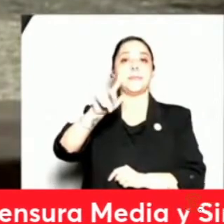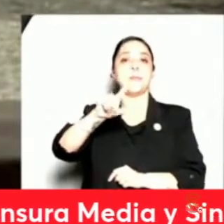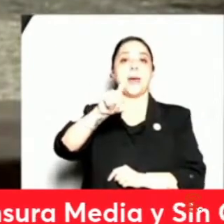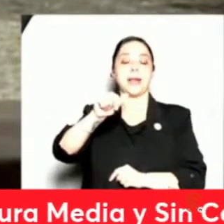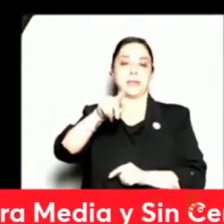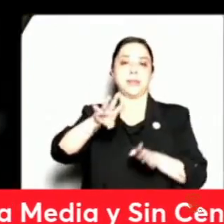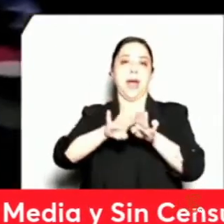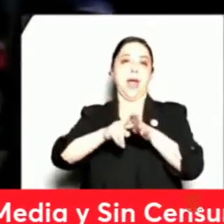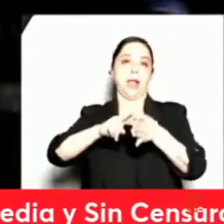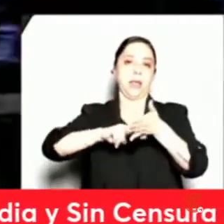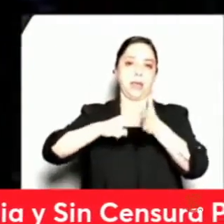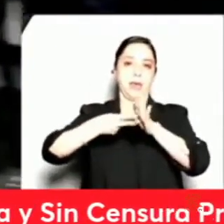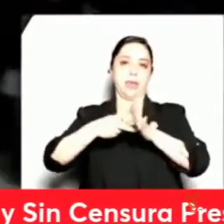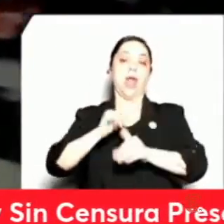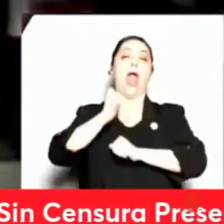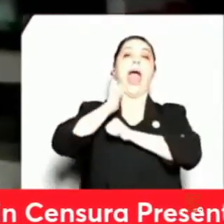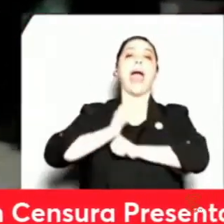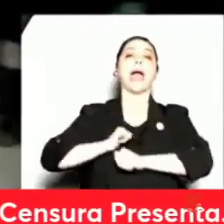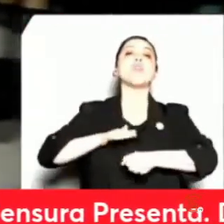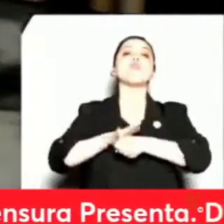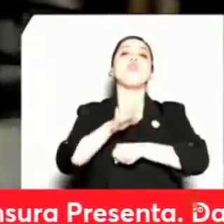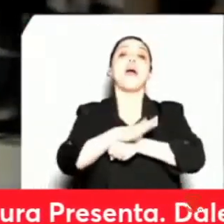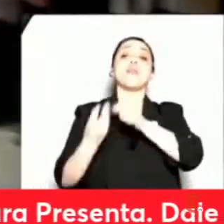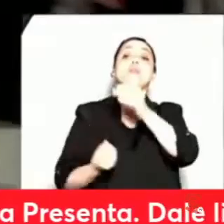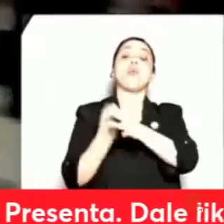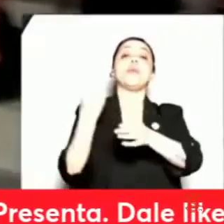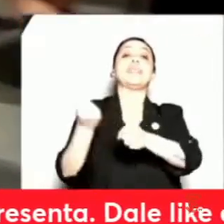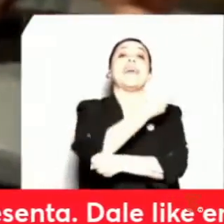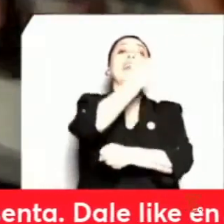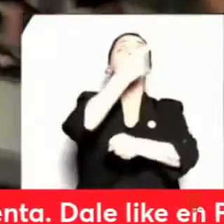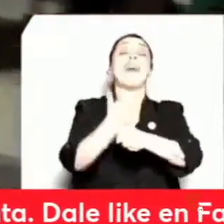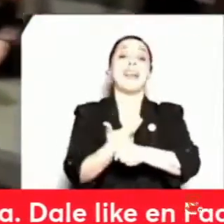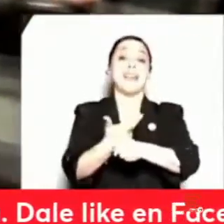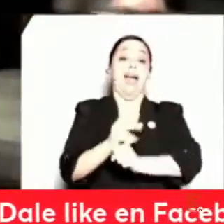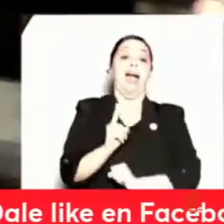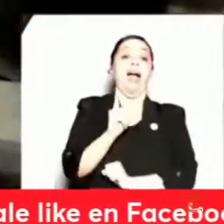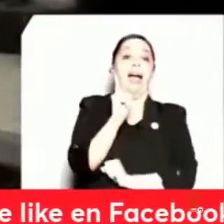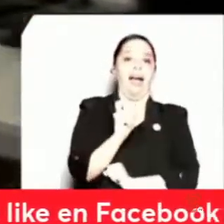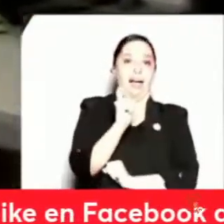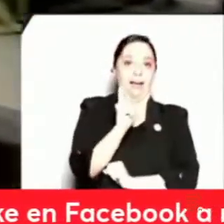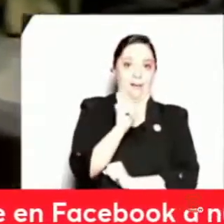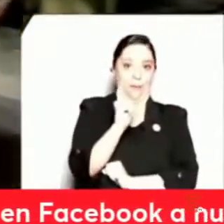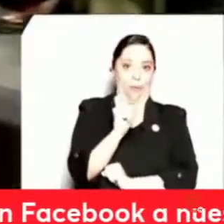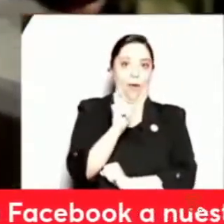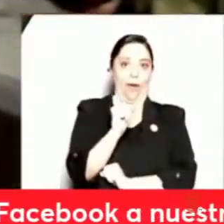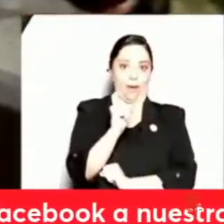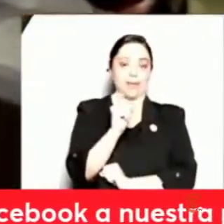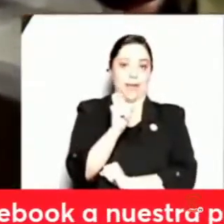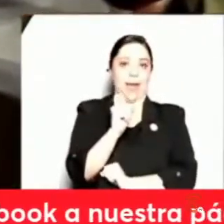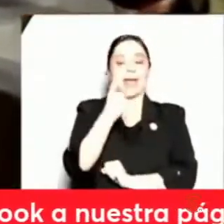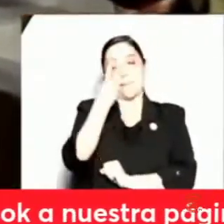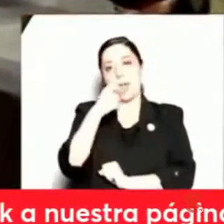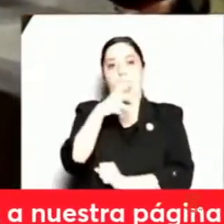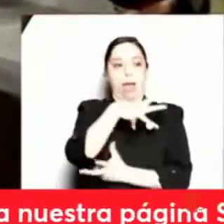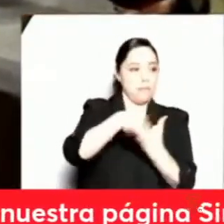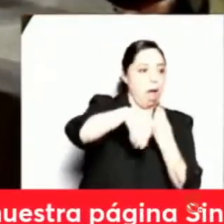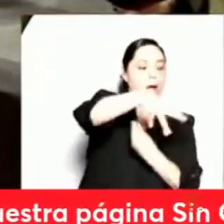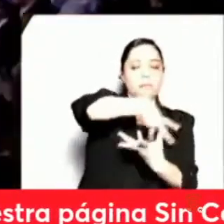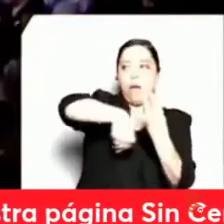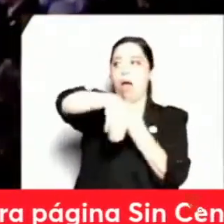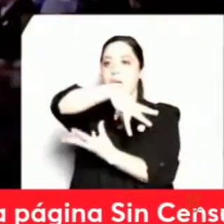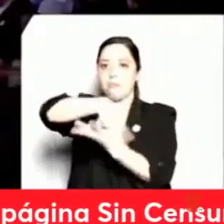el titular de la nueva Secretaría de Agua y de Gestión Sustentable.